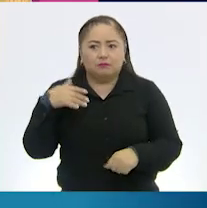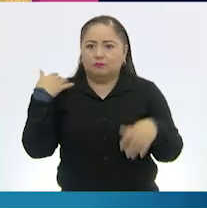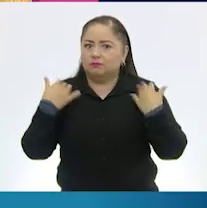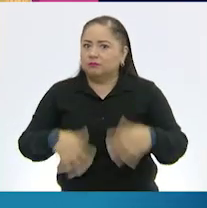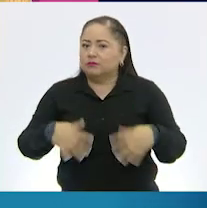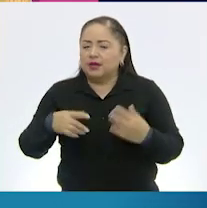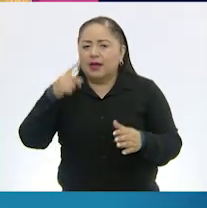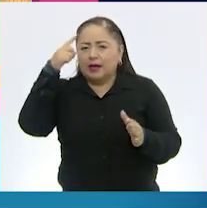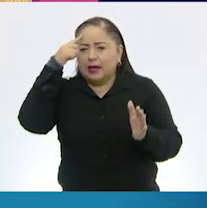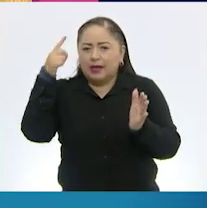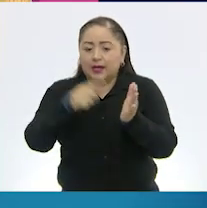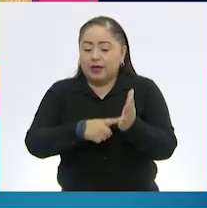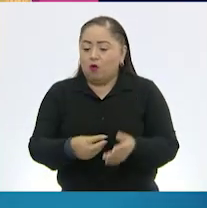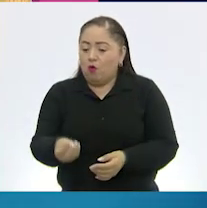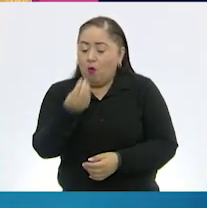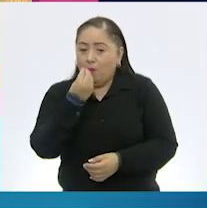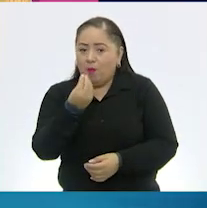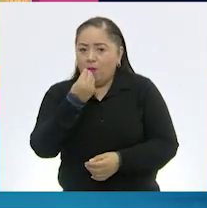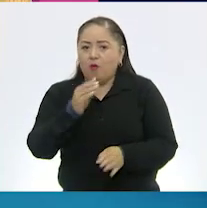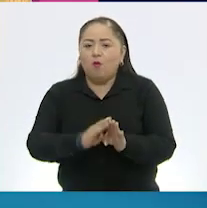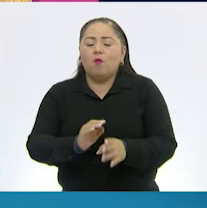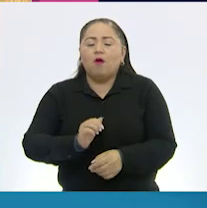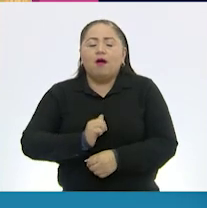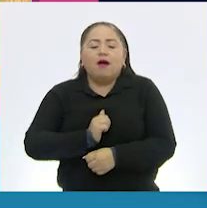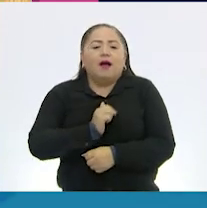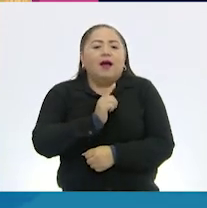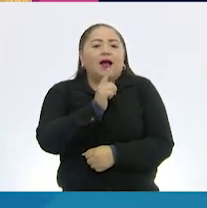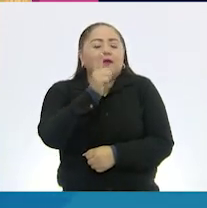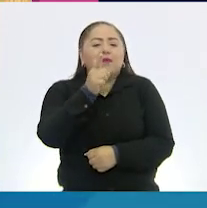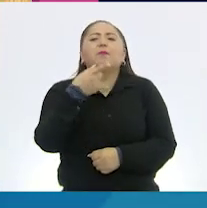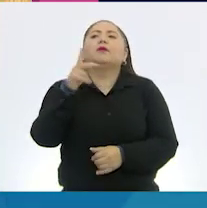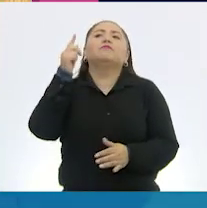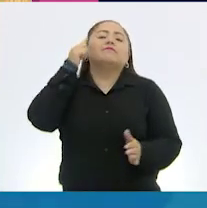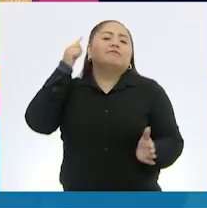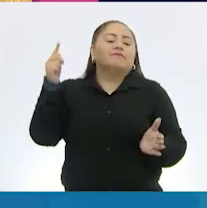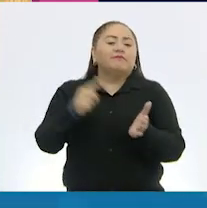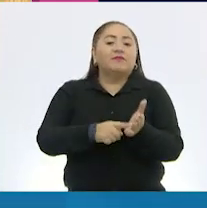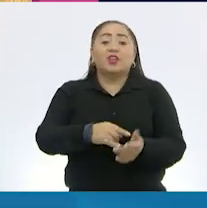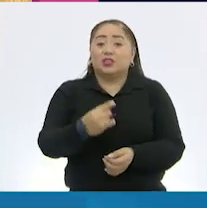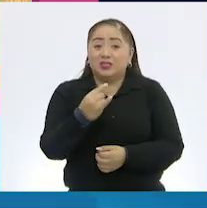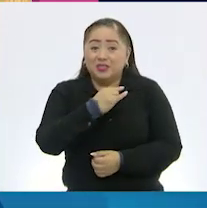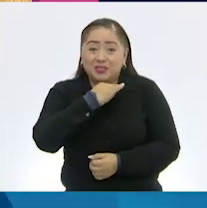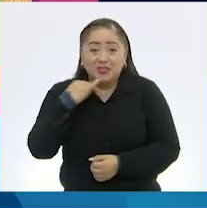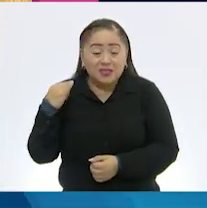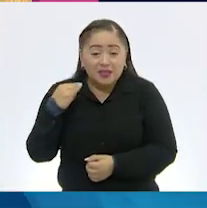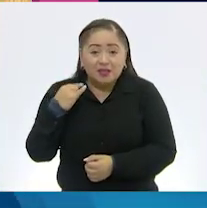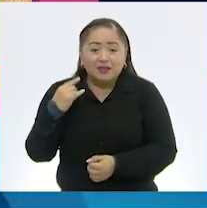se creía que alimentaba el alma. ¿Y qué creen? El chile